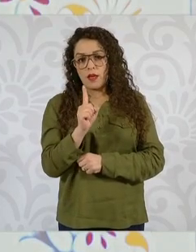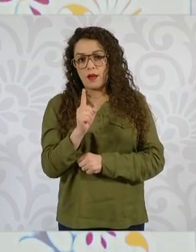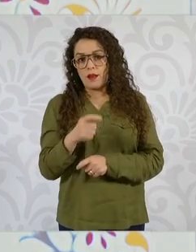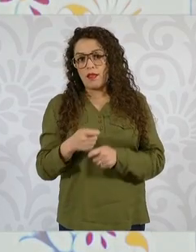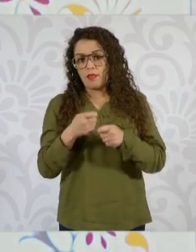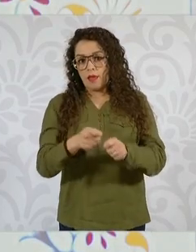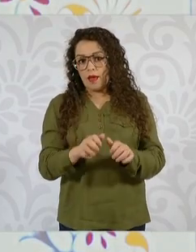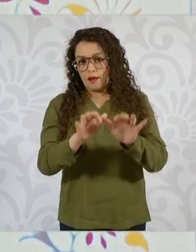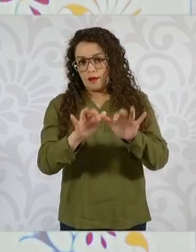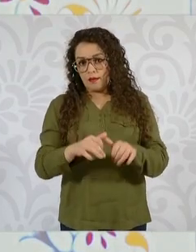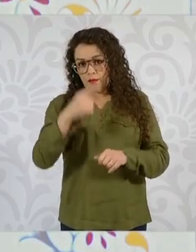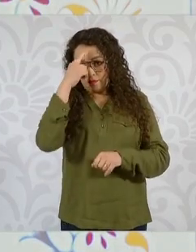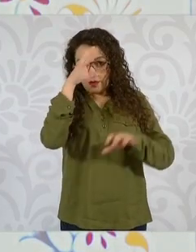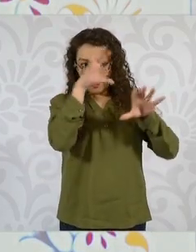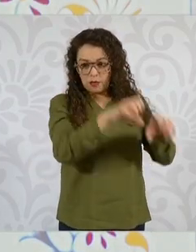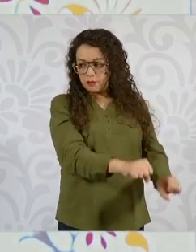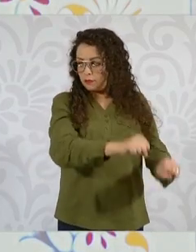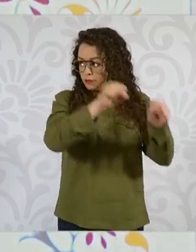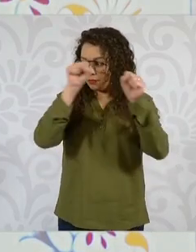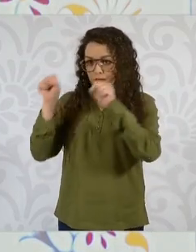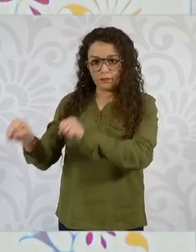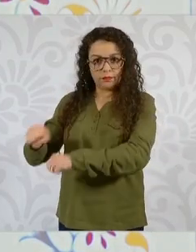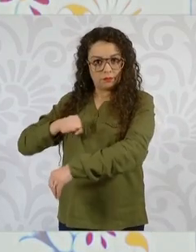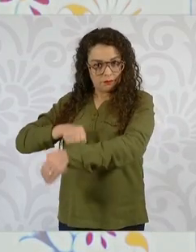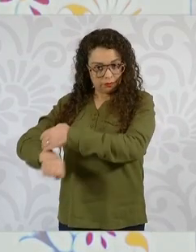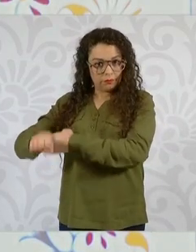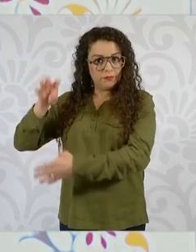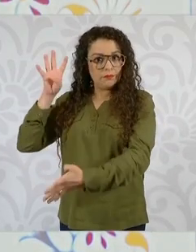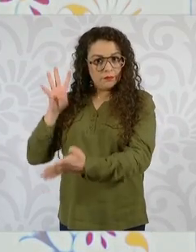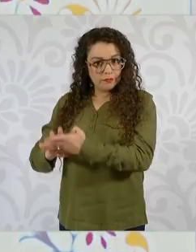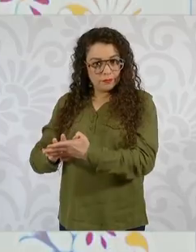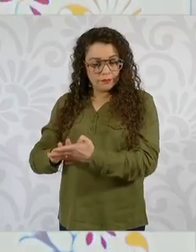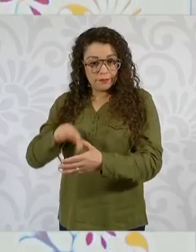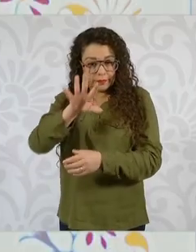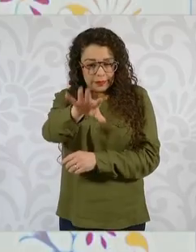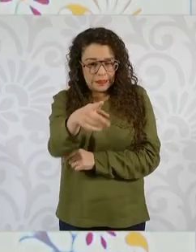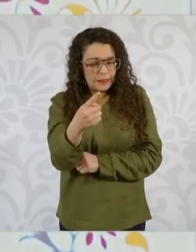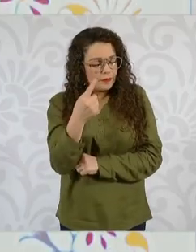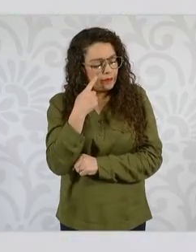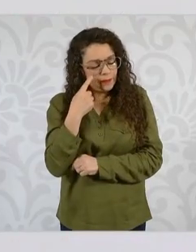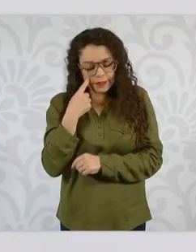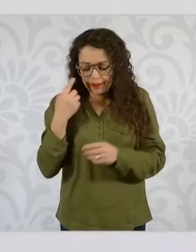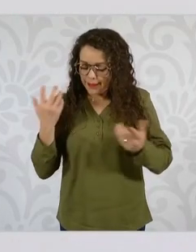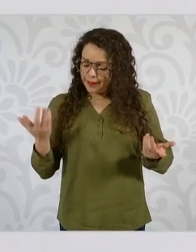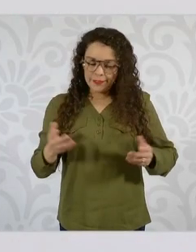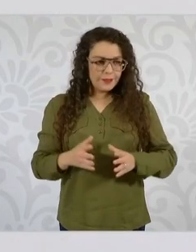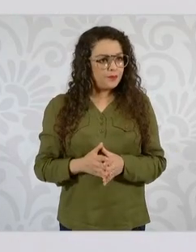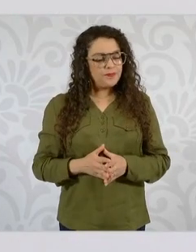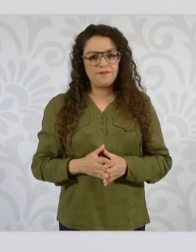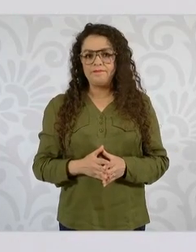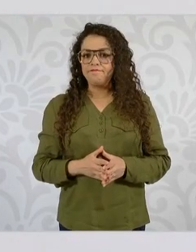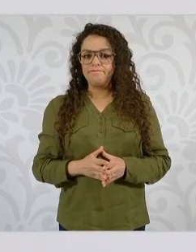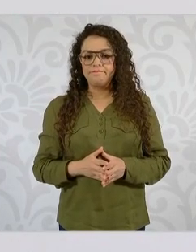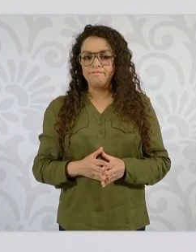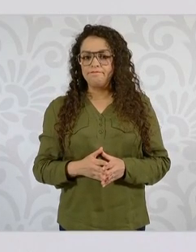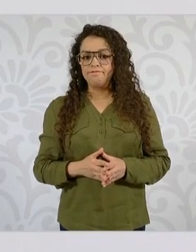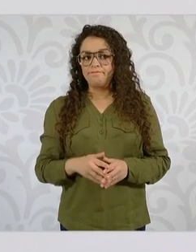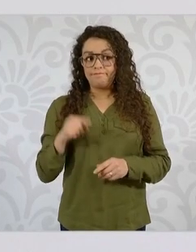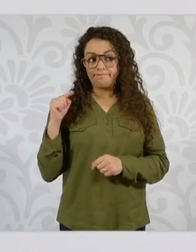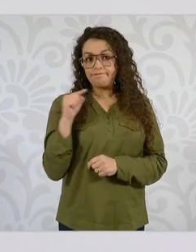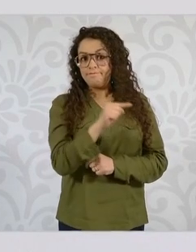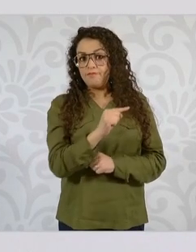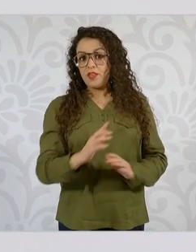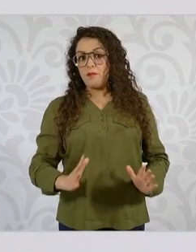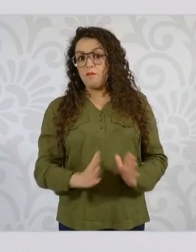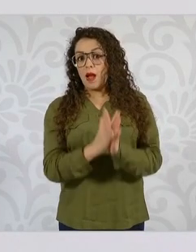que está vinculado fíjense nada más está vinculado con el asesinato de Luis